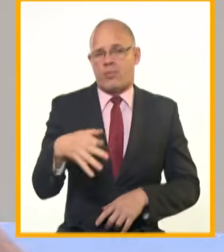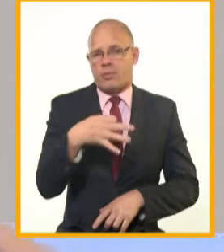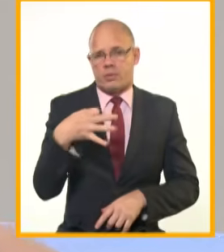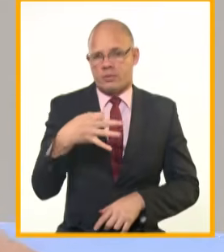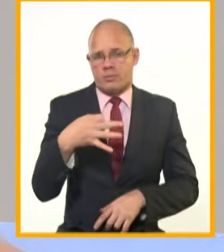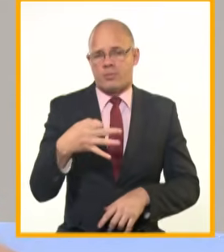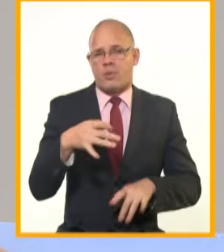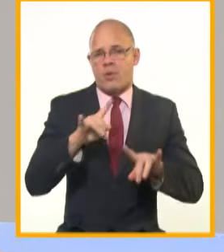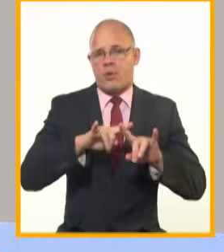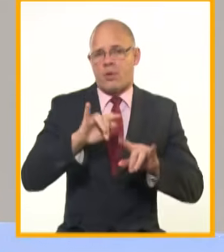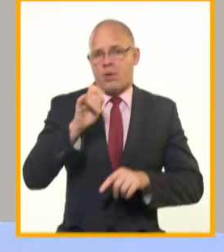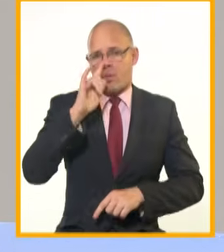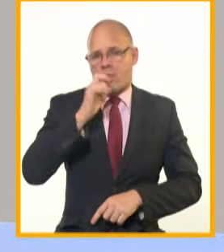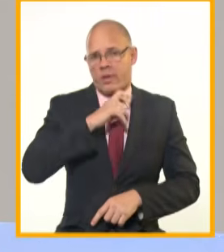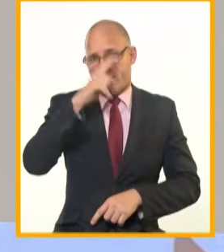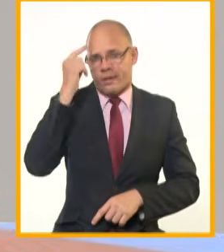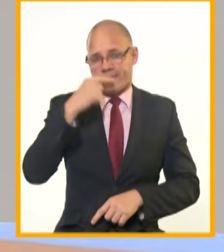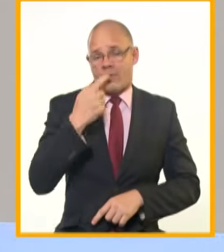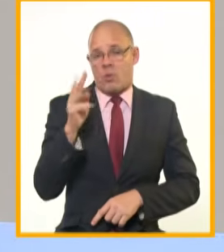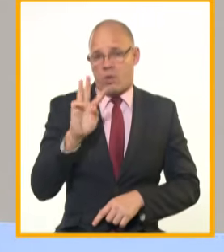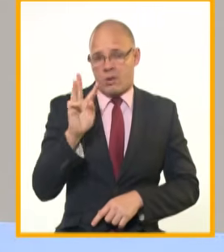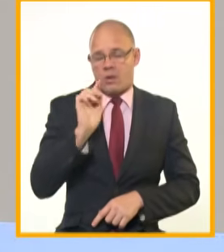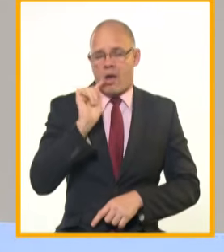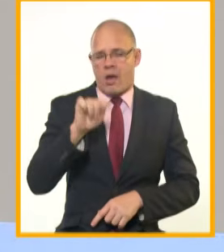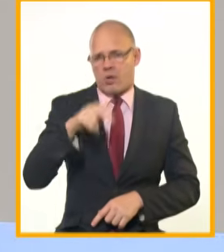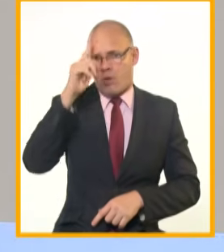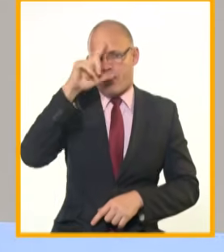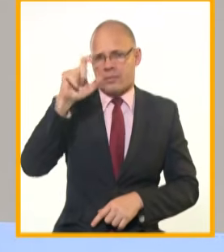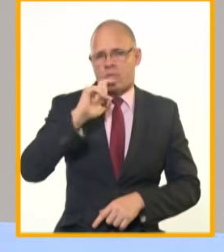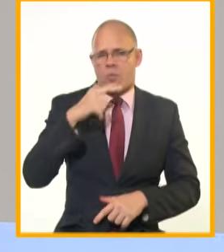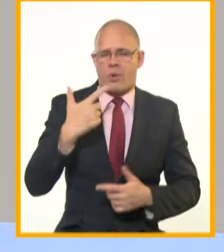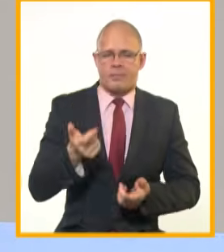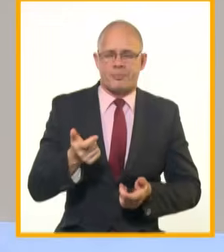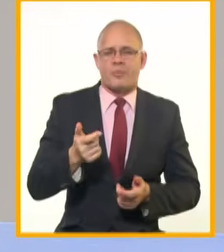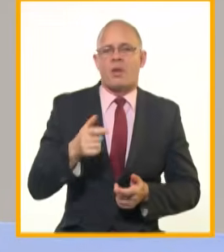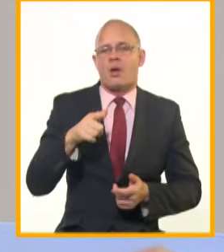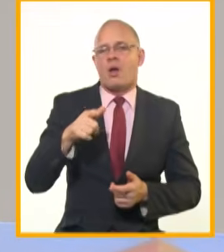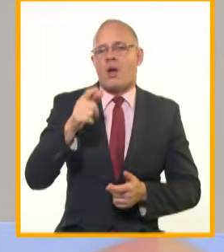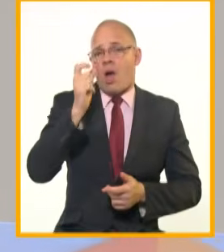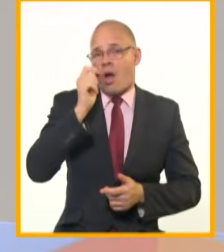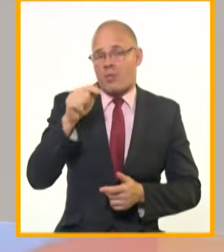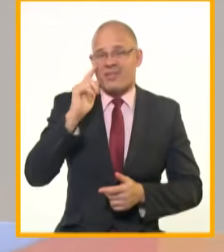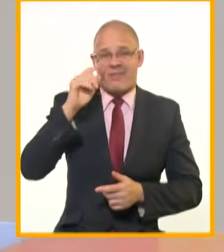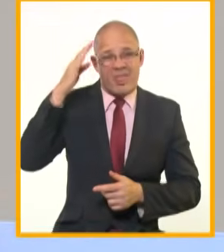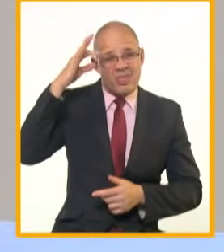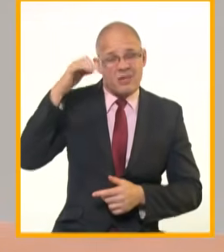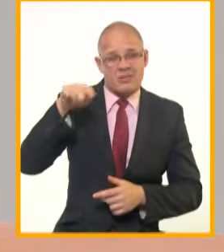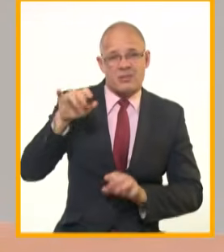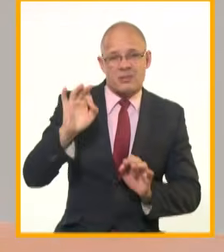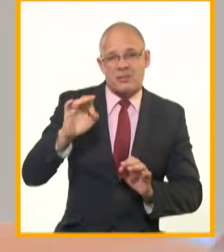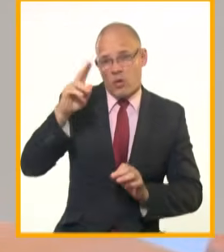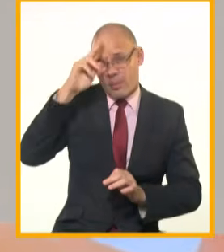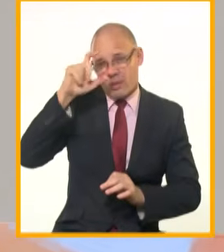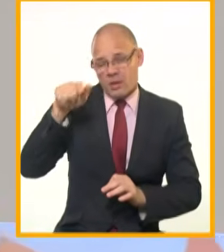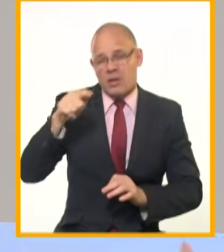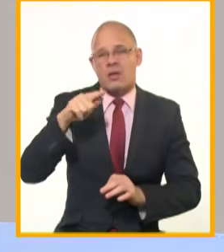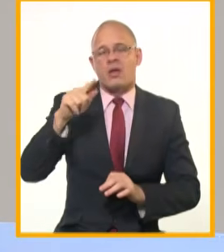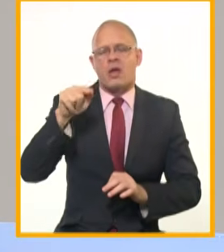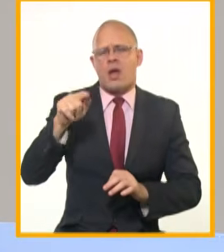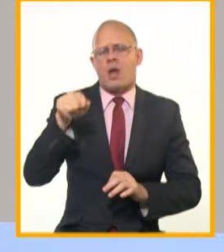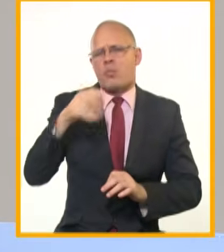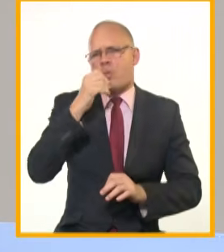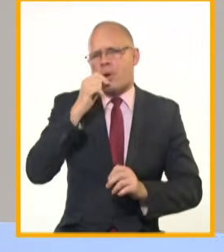las instituciones de salud nuestras, está el hospital Crisanto, que es el psiquiátrico, que da servicio a la provincia de Artemisa y